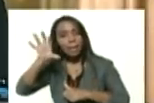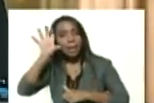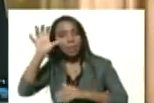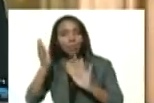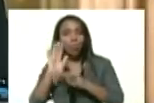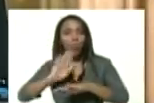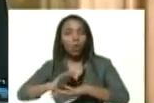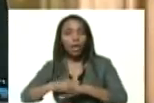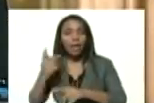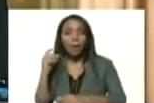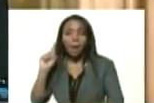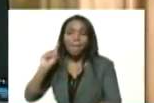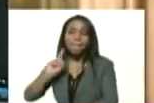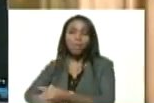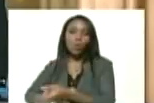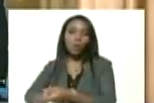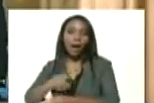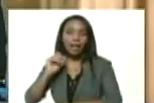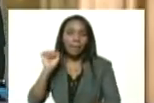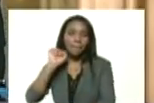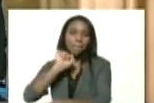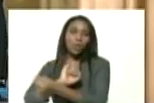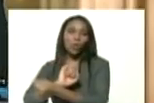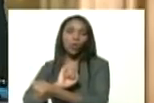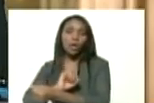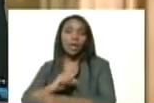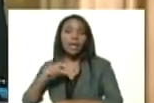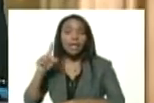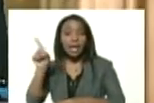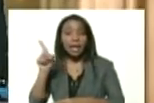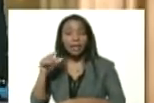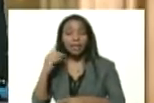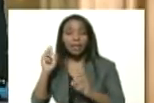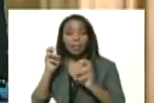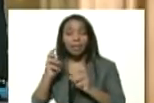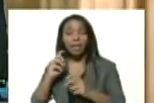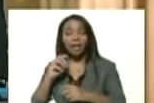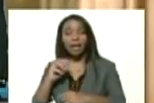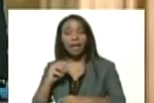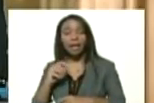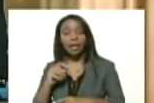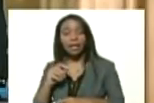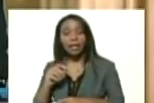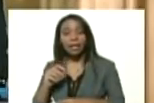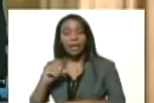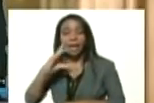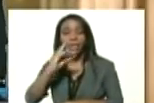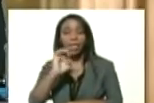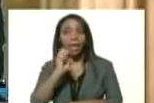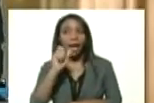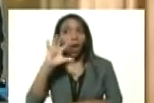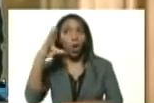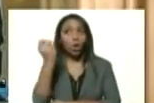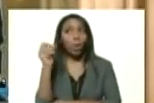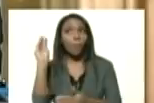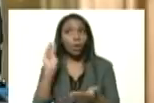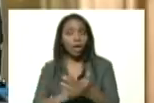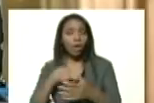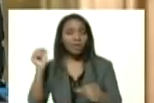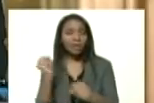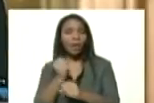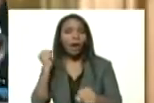le íbamos a poner los ganchos y el chantaje de la dea logró ponerlo a trabajar